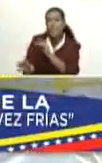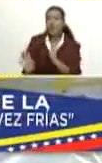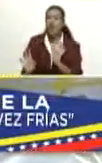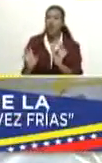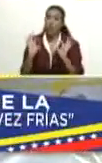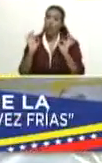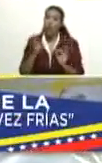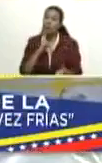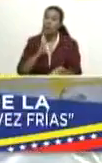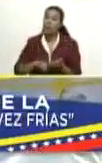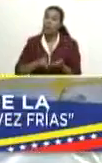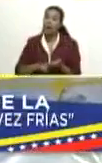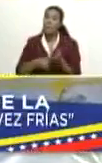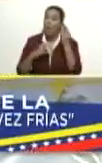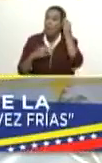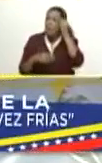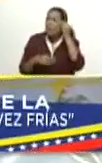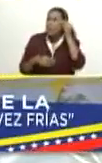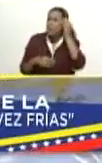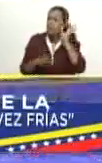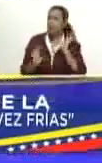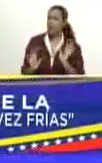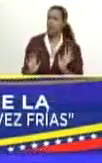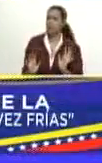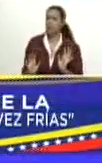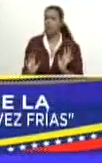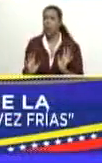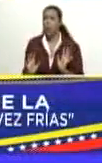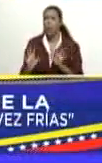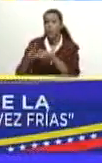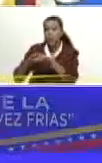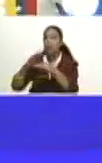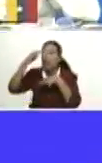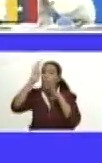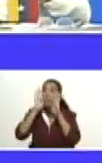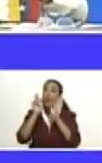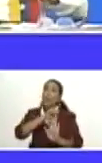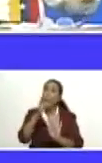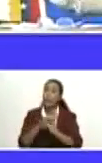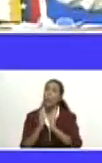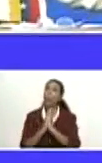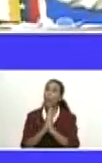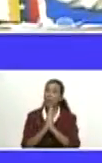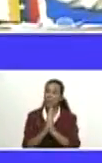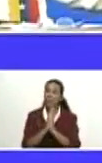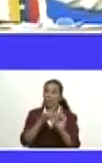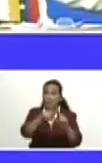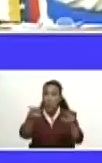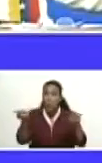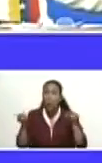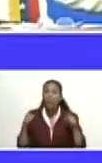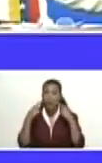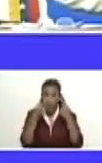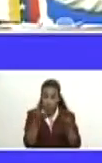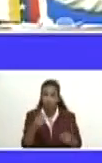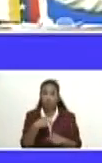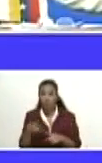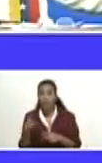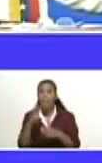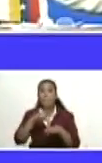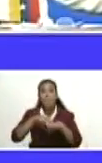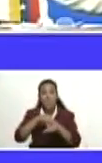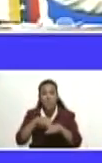creo lo que te dije, pero después me quedé pensando. Por eso les pido que me escuchen completo. Y ustedes sobre todo,